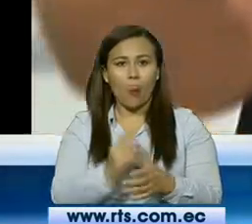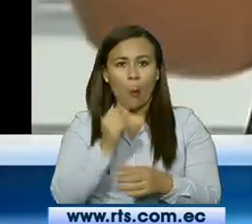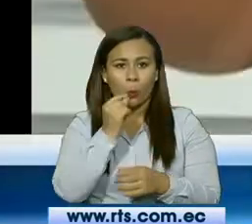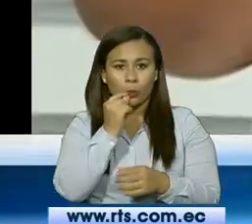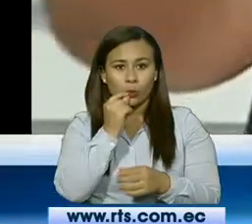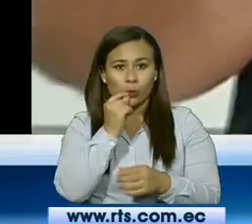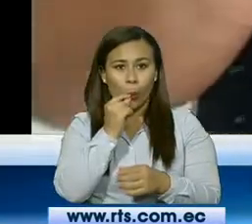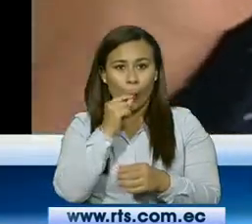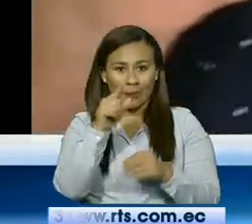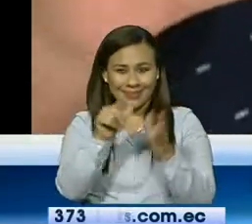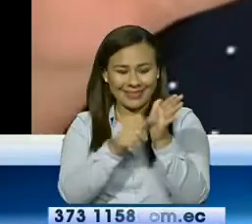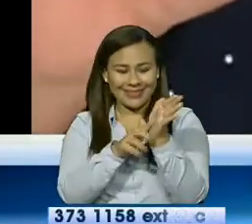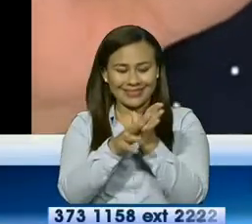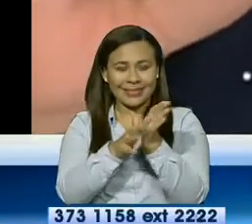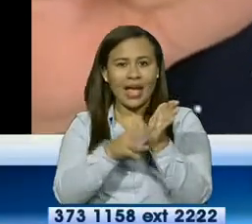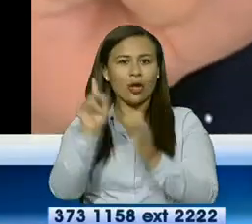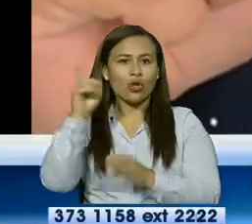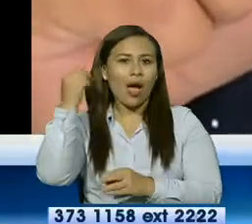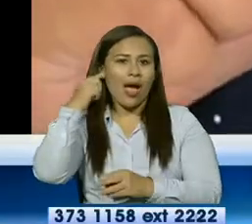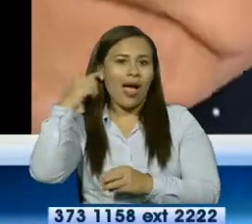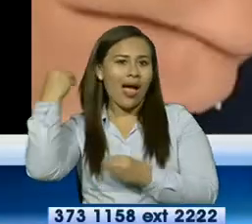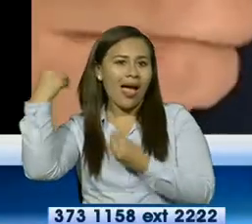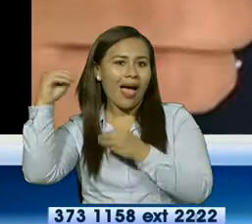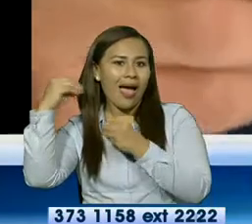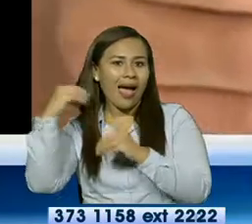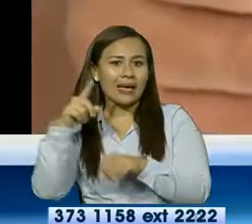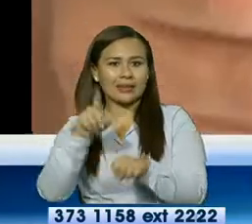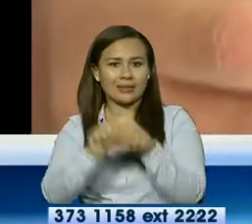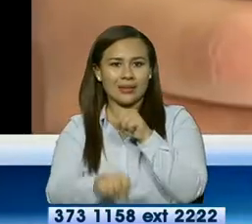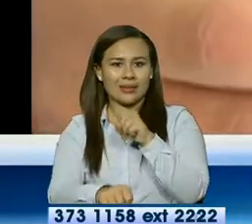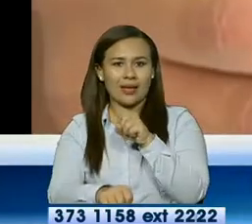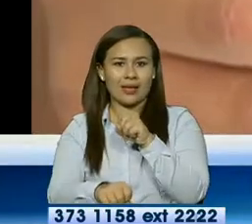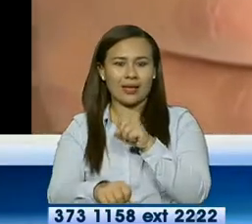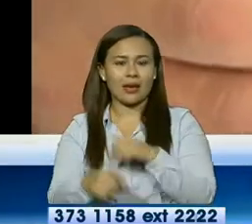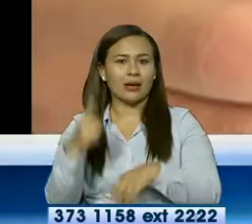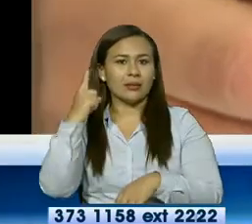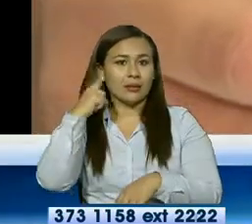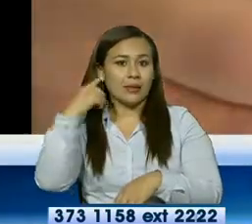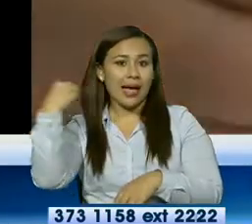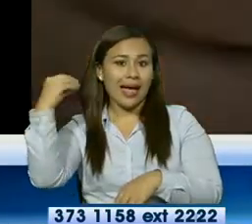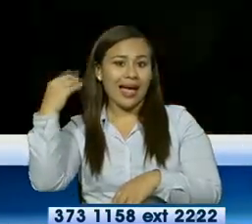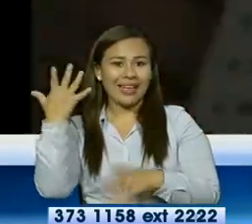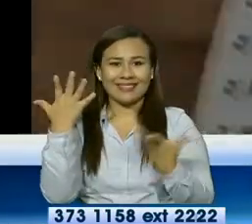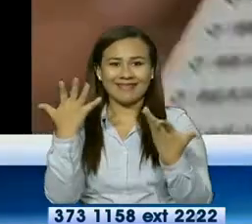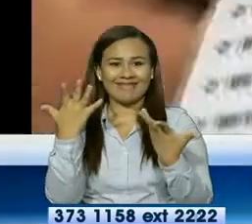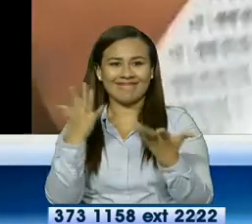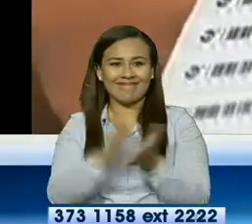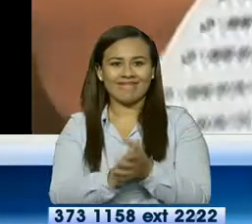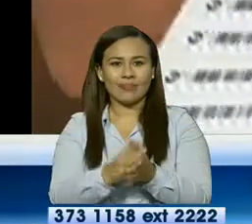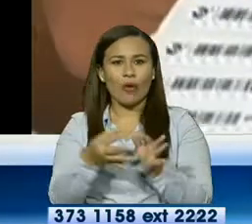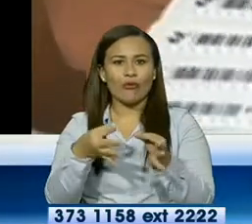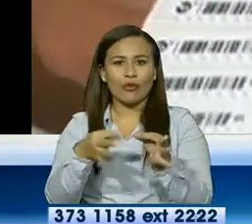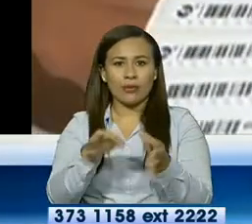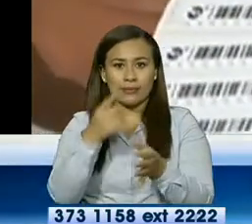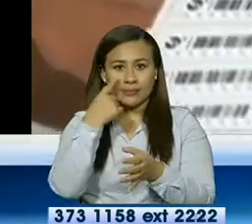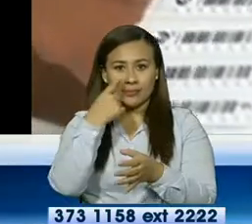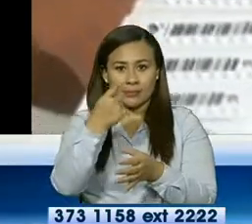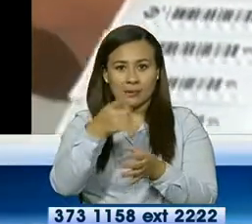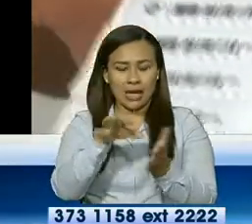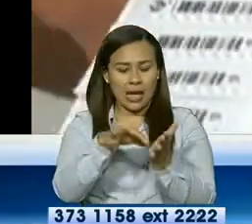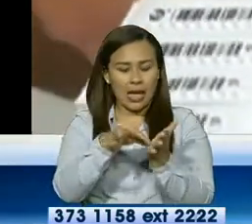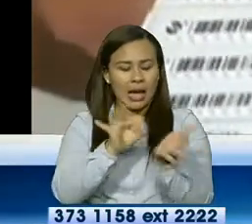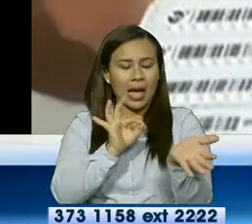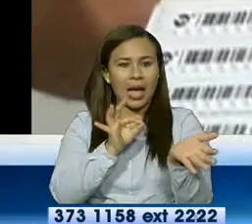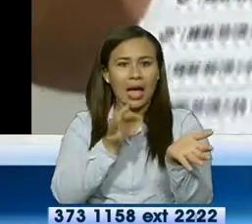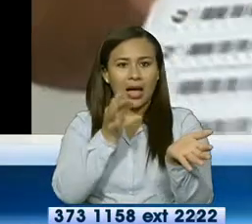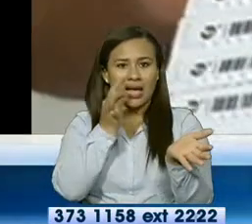que tiene aquí se malogra. O sea, al momento de pasarlo por el sensor, no va a sonar. Esa es la manera de ruta que están usando así para llevarse los productos